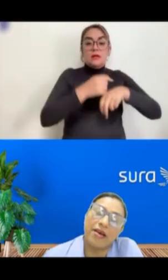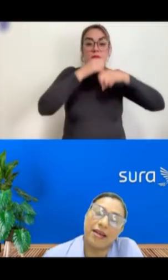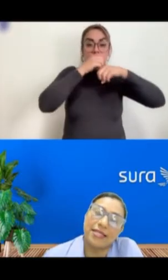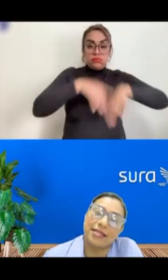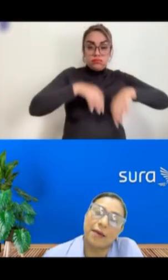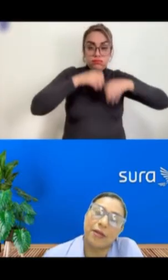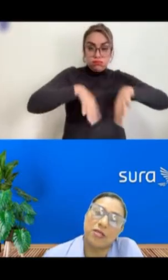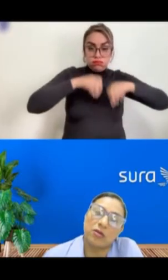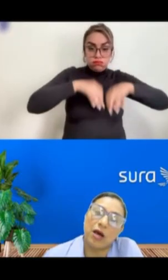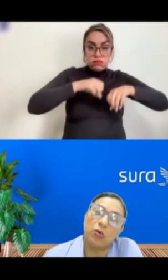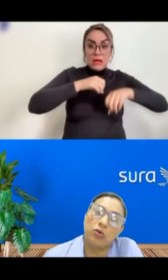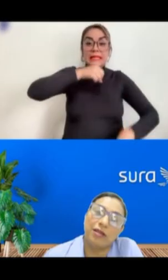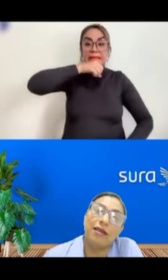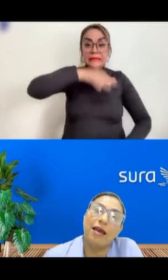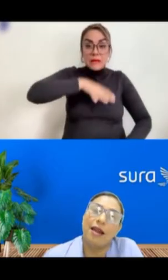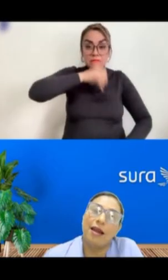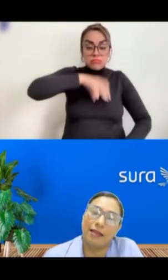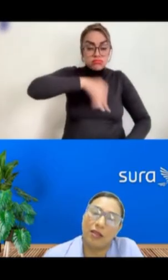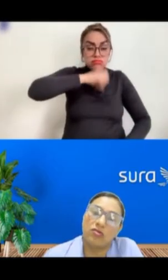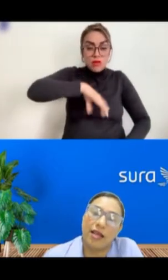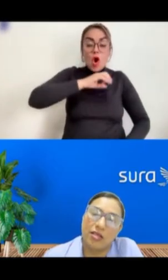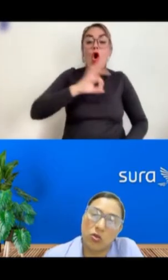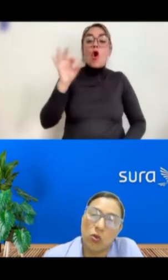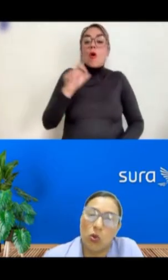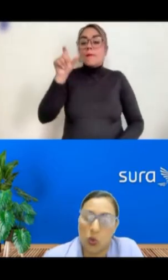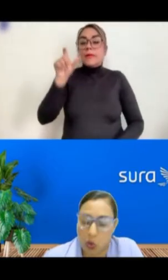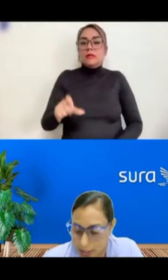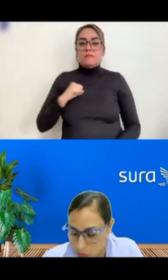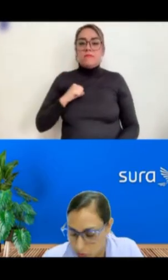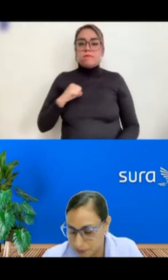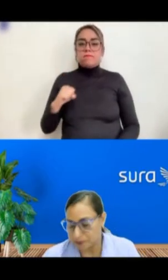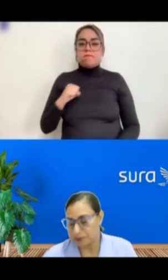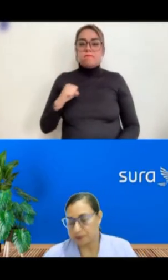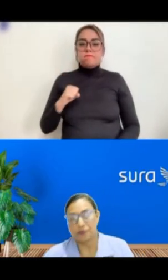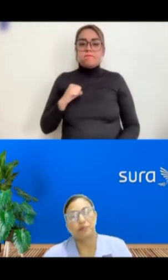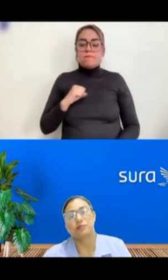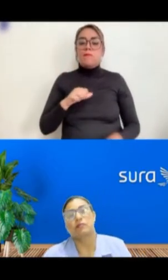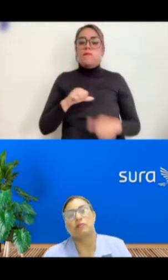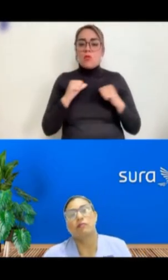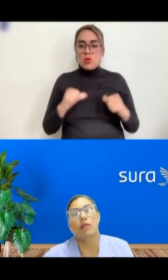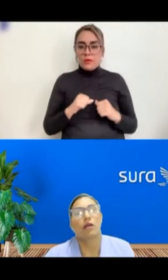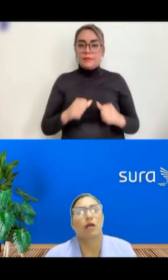hemorragia, como para ver si esta persona aún tiene latidos en su corazón.